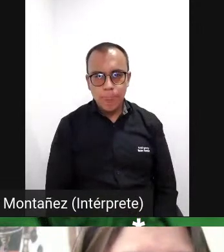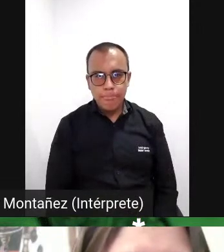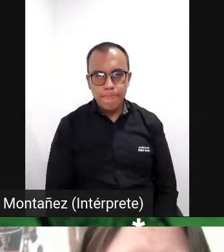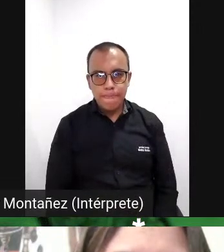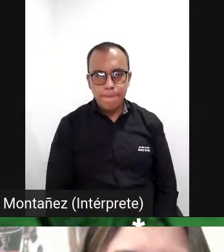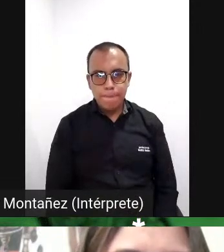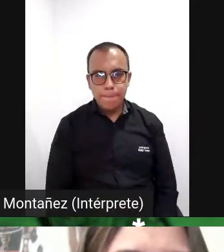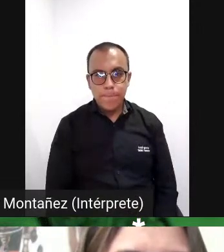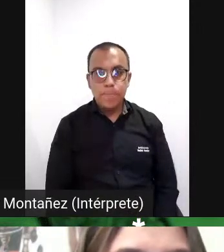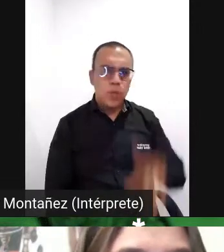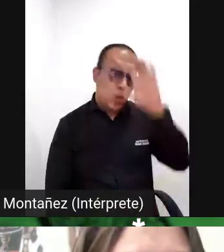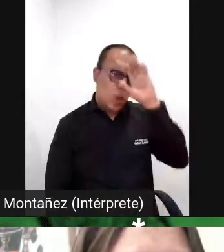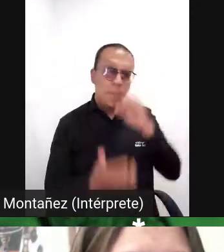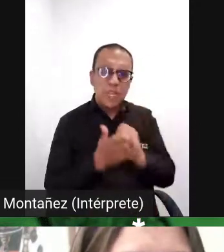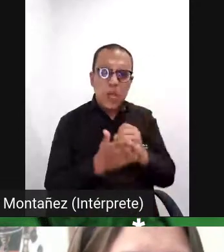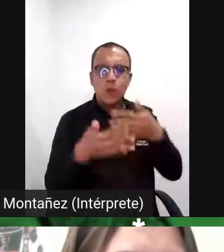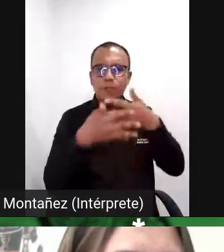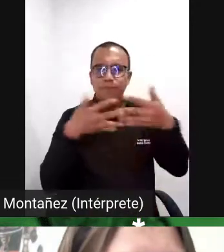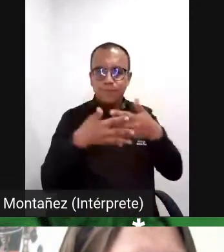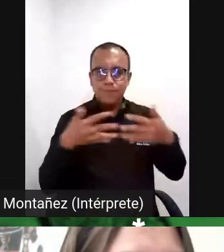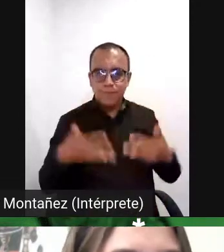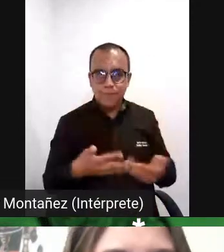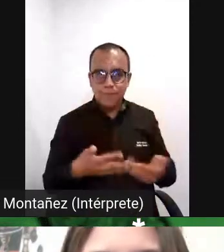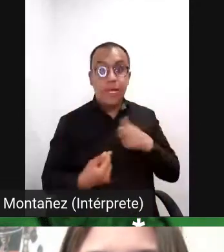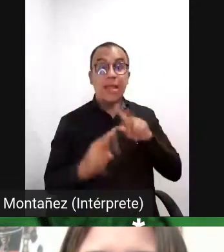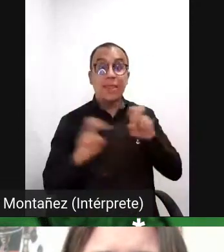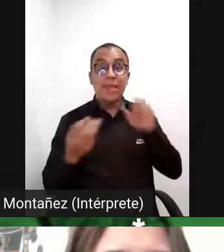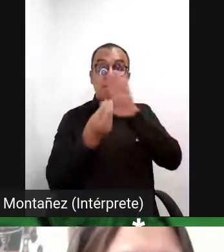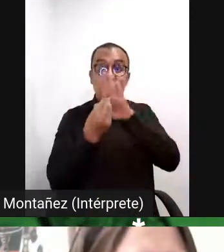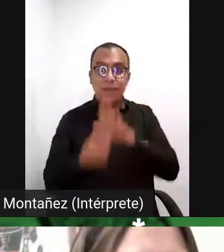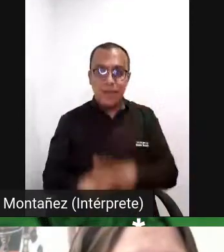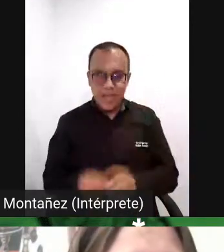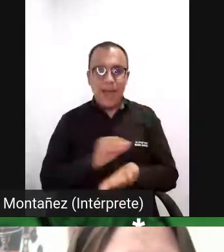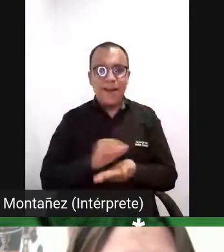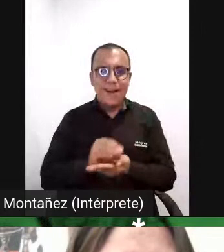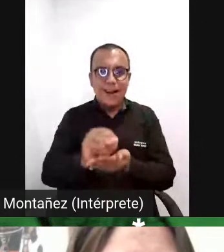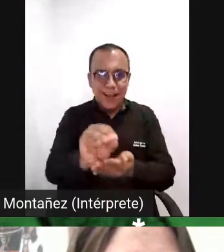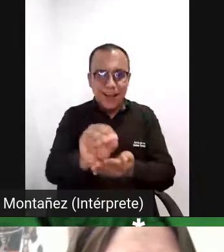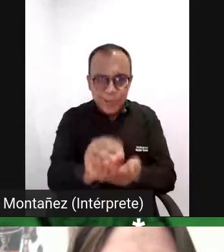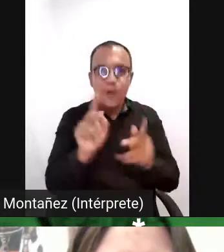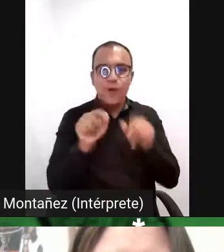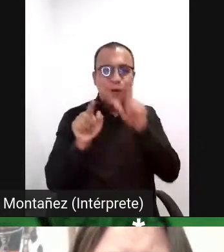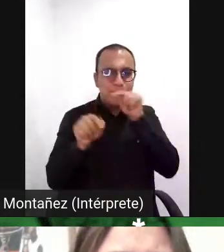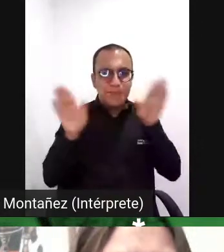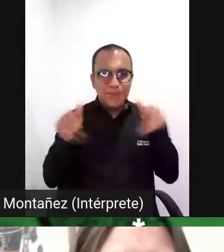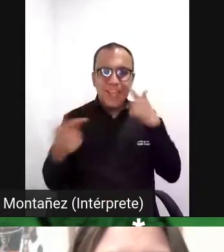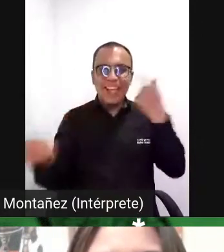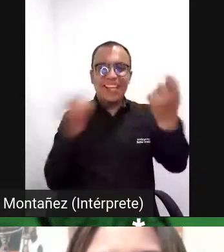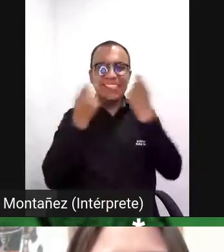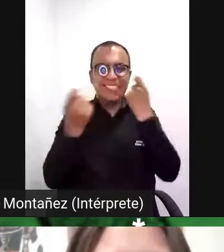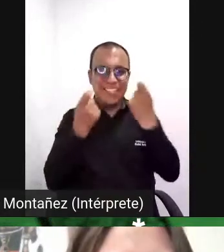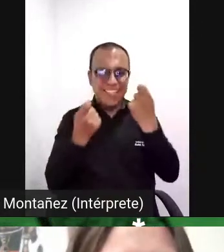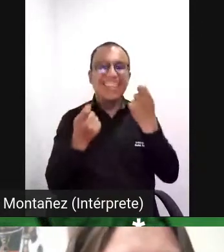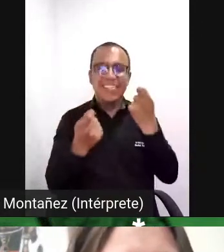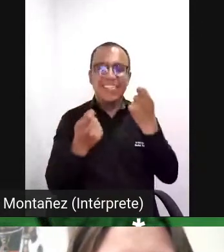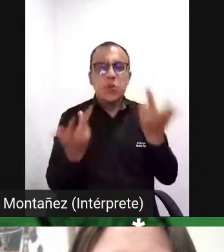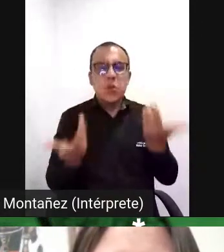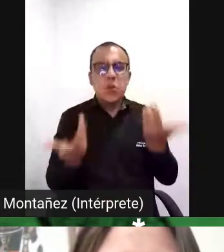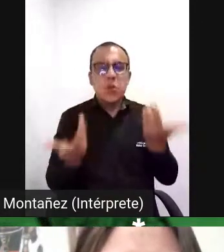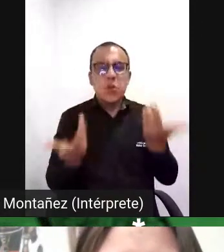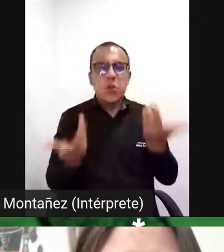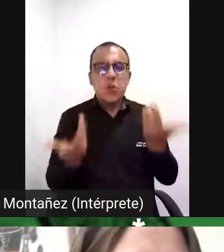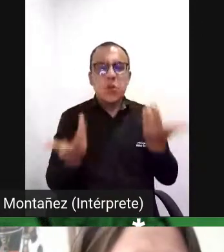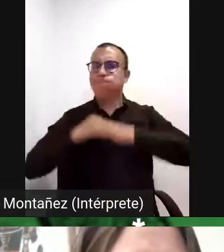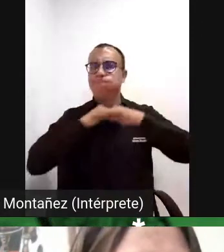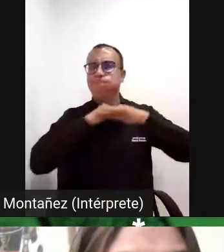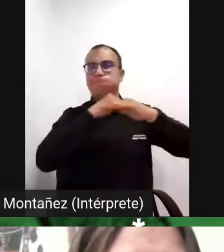algunos comentarios sobre no discriminar a los ratones ni a las palomas. Efectivamente, esta estrategia busca dignificar a todos y cuidar a todas